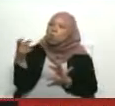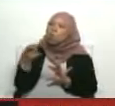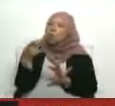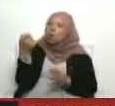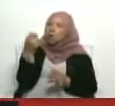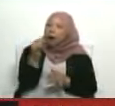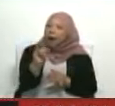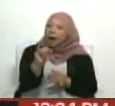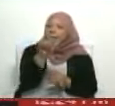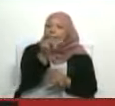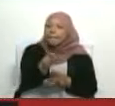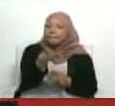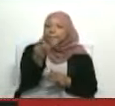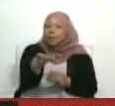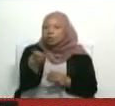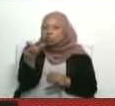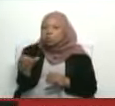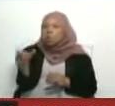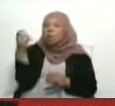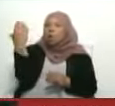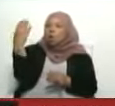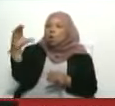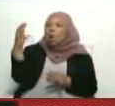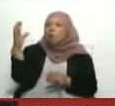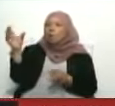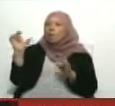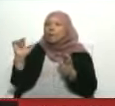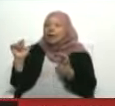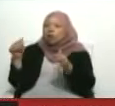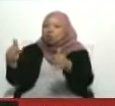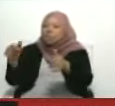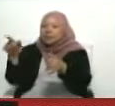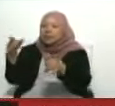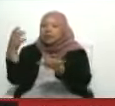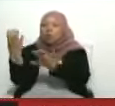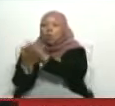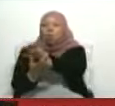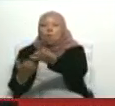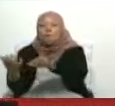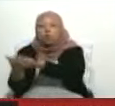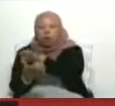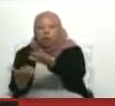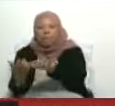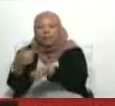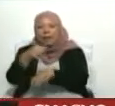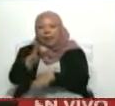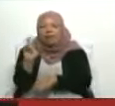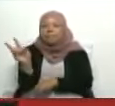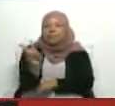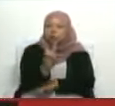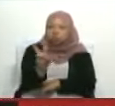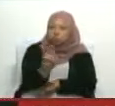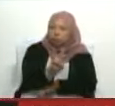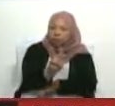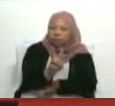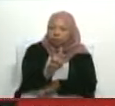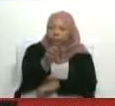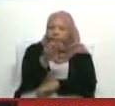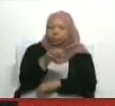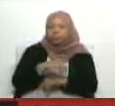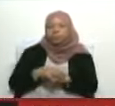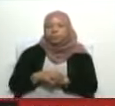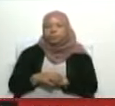fuese ese país, Colombia, la base de operaciones para todos estos planes. Yo